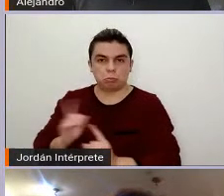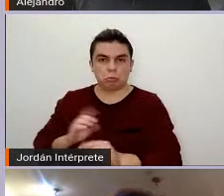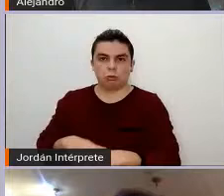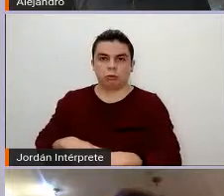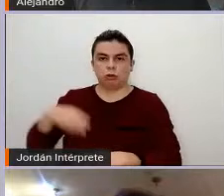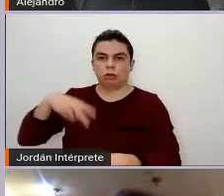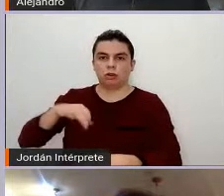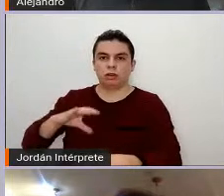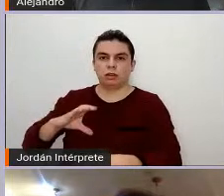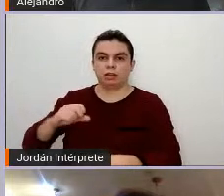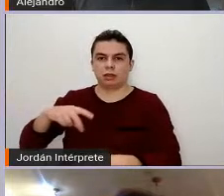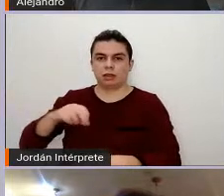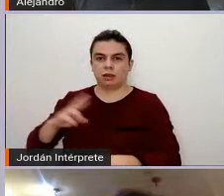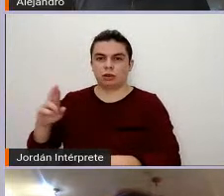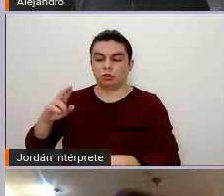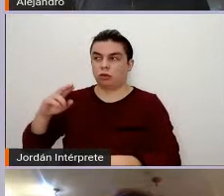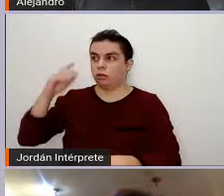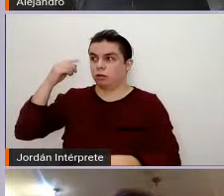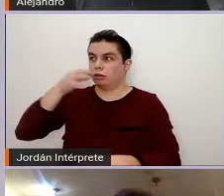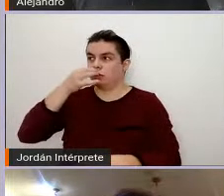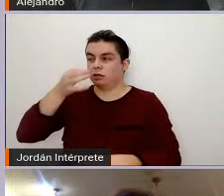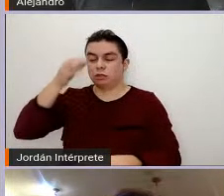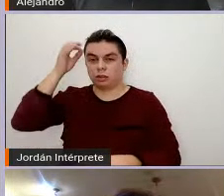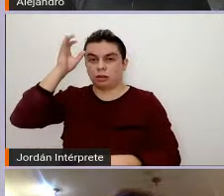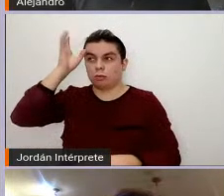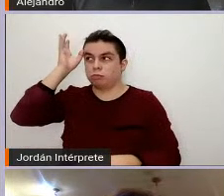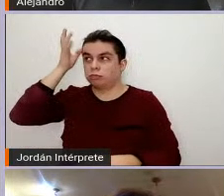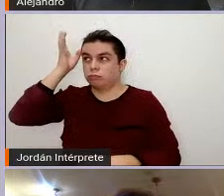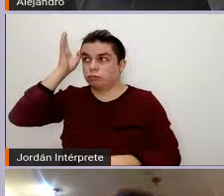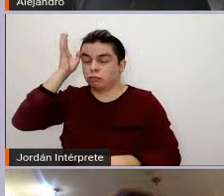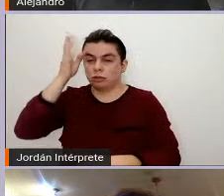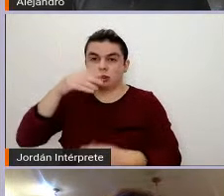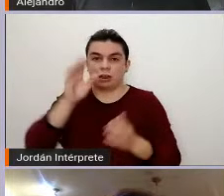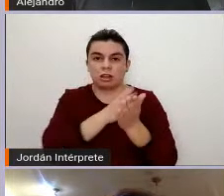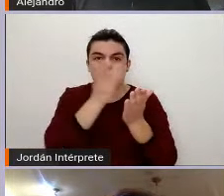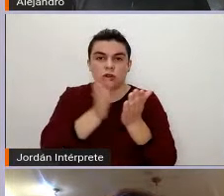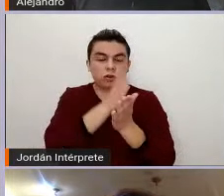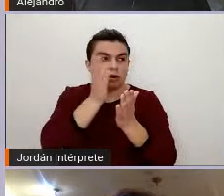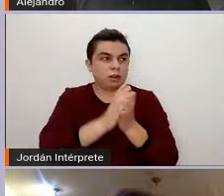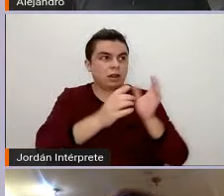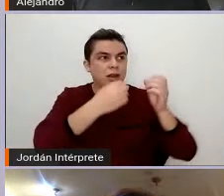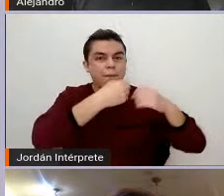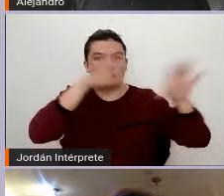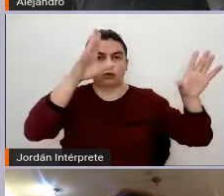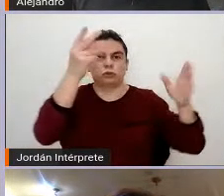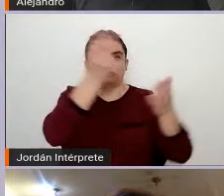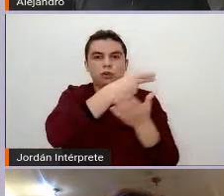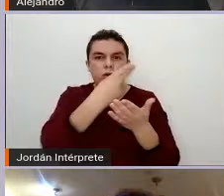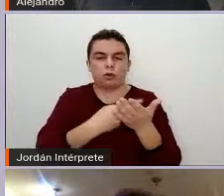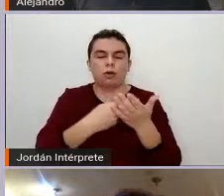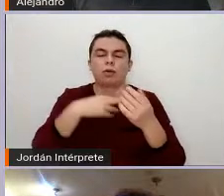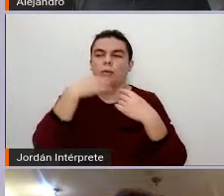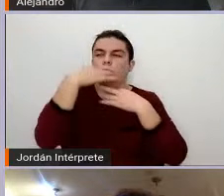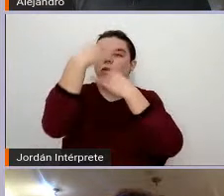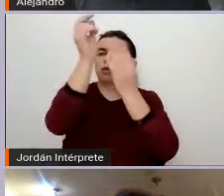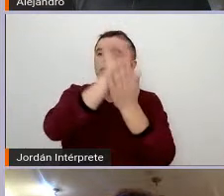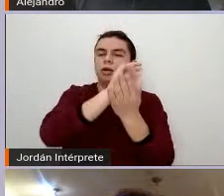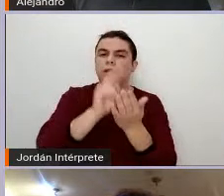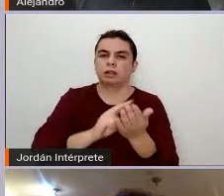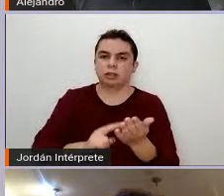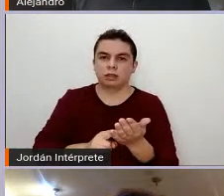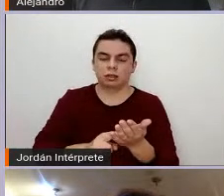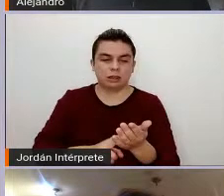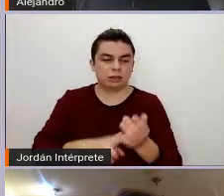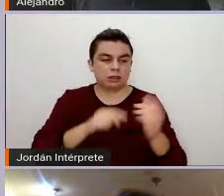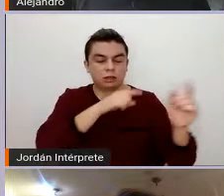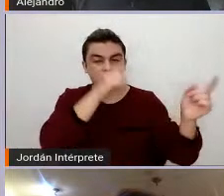su ignorancia de la tradición literaria formal, que sí tenía la mayoría de los poetas de su época, pudo haber sido